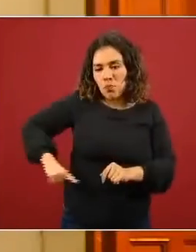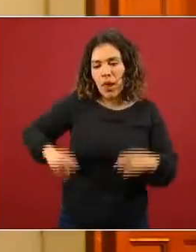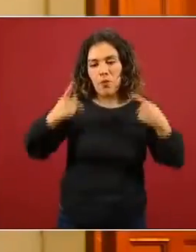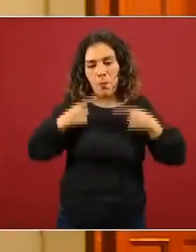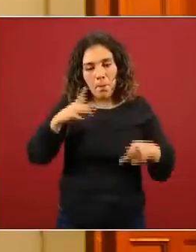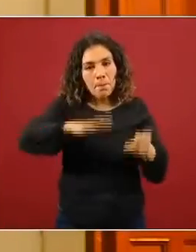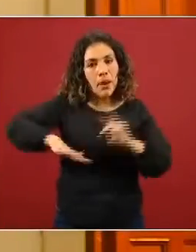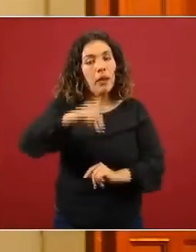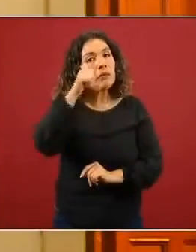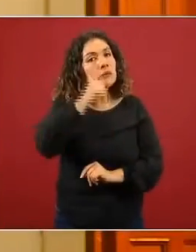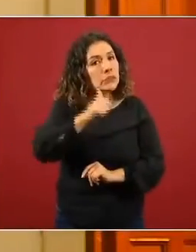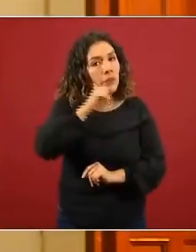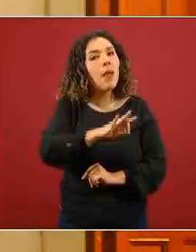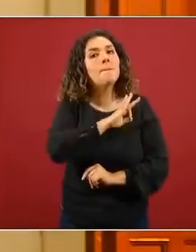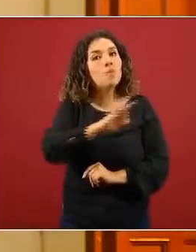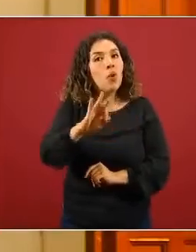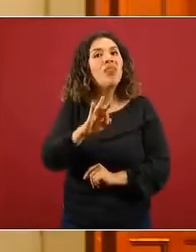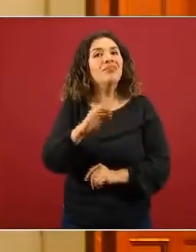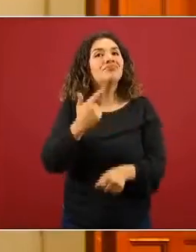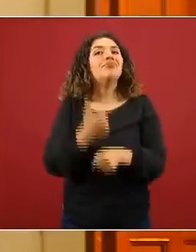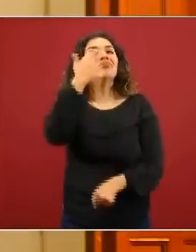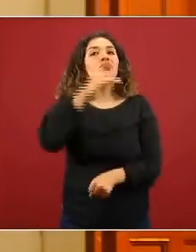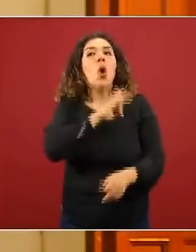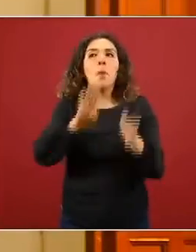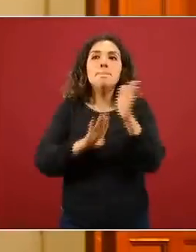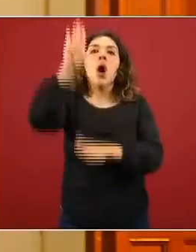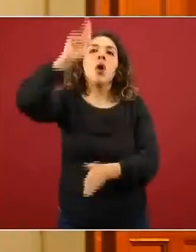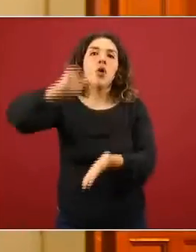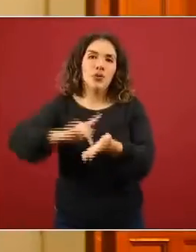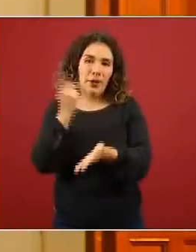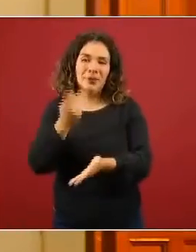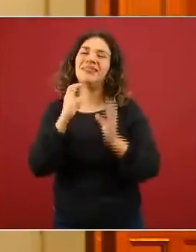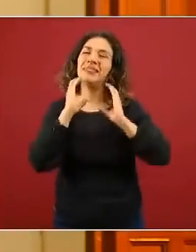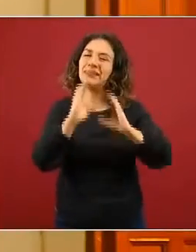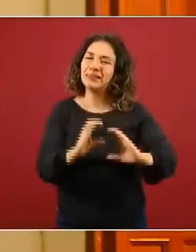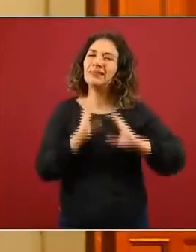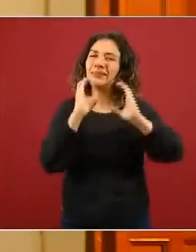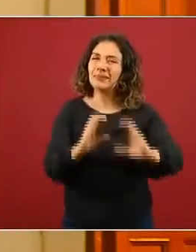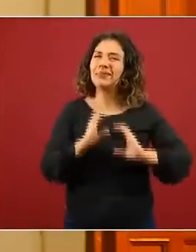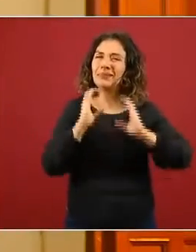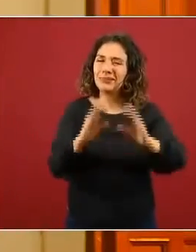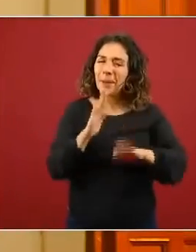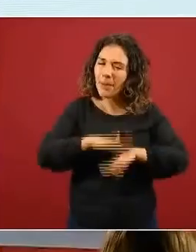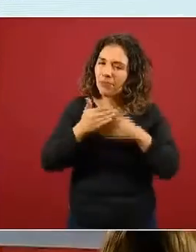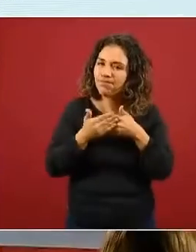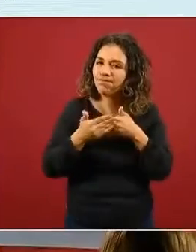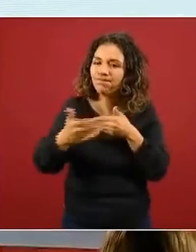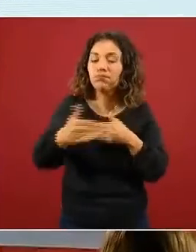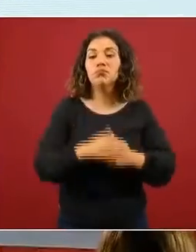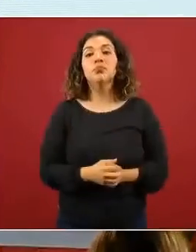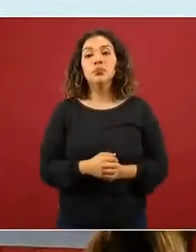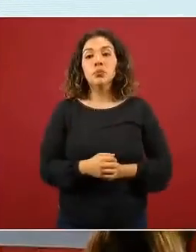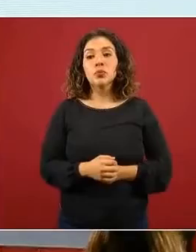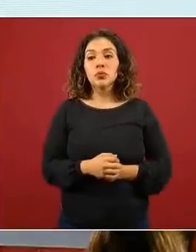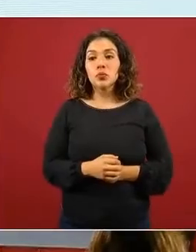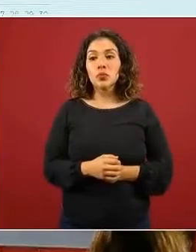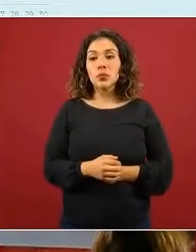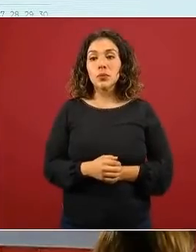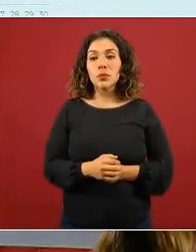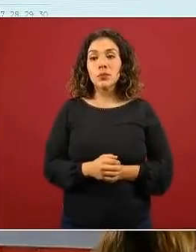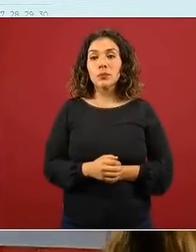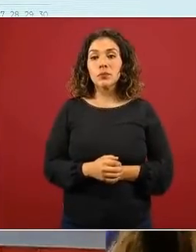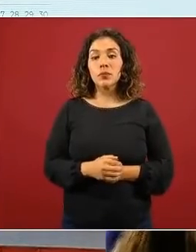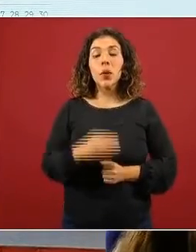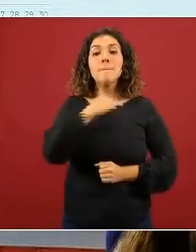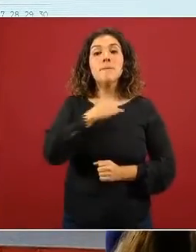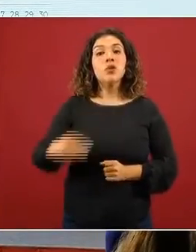Tenemos siempre la posibilidad o el riesgo de un rebrote, entonces hay que continuar aplicando las medidas. Veamos la siguiente diapositiva,